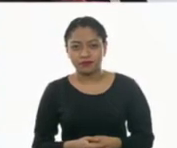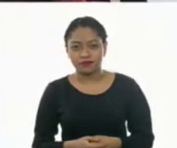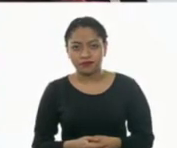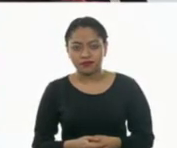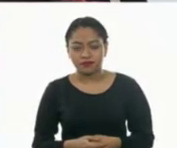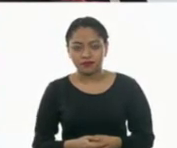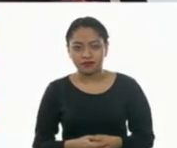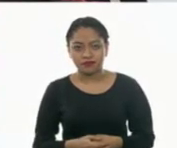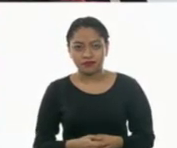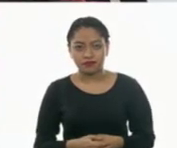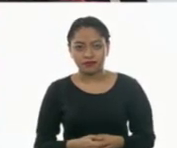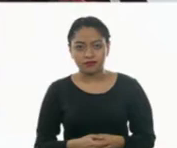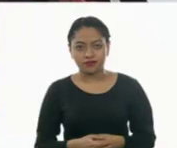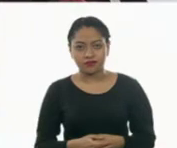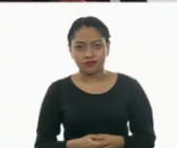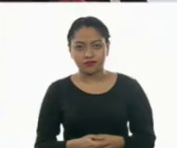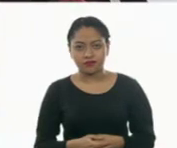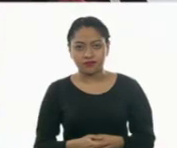estados: